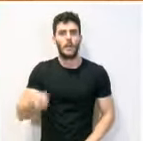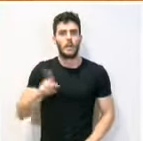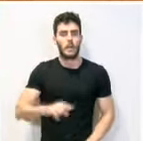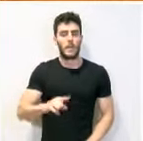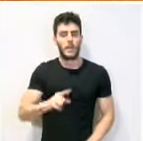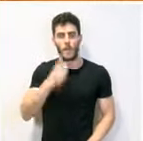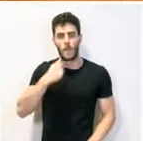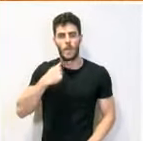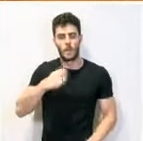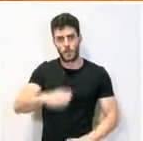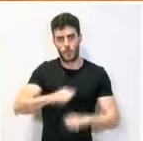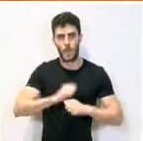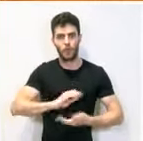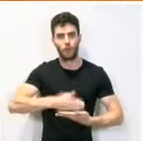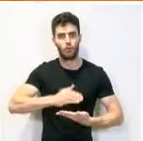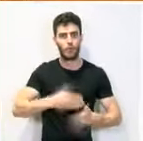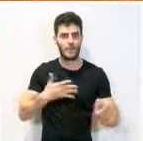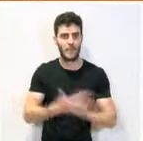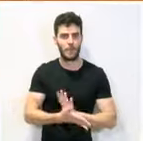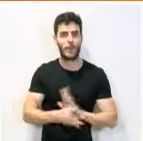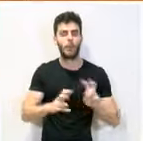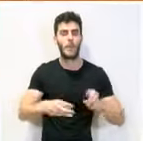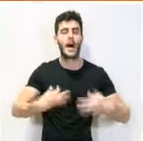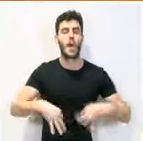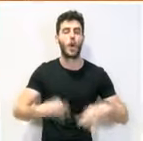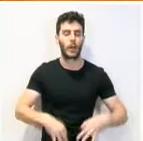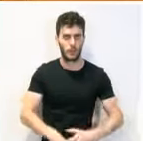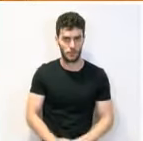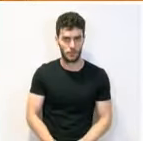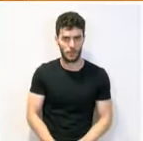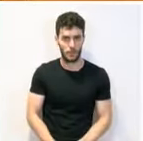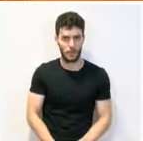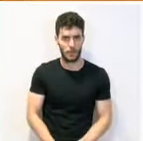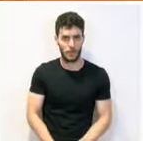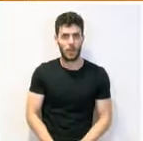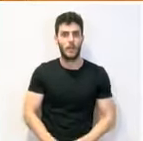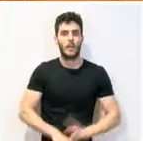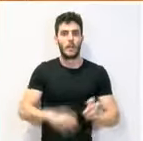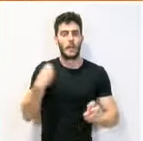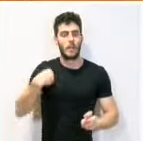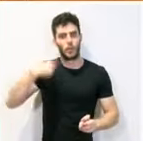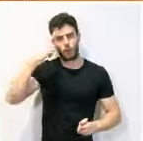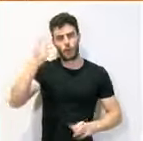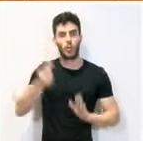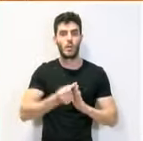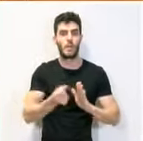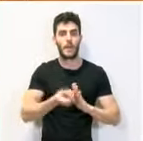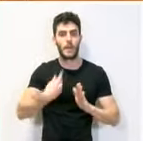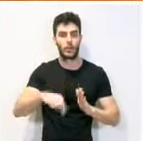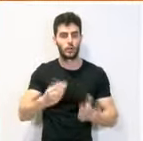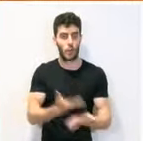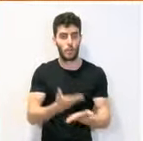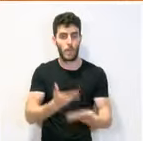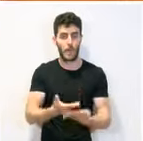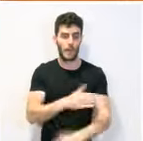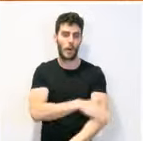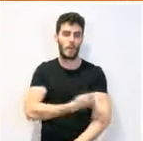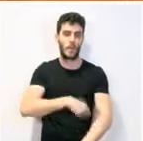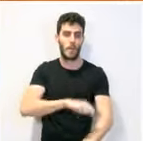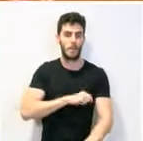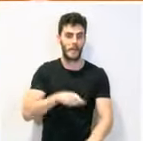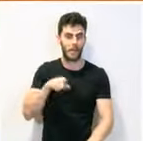un sobre, y decían, es una cuestión de lógica. En ese sentido, creo que es una medida que debemos instar al Gobierno de España,